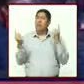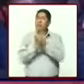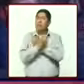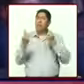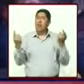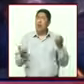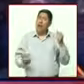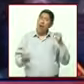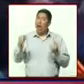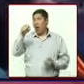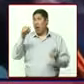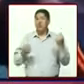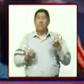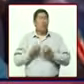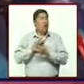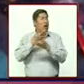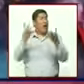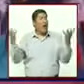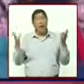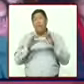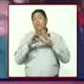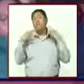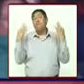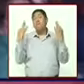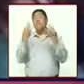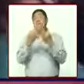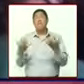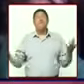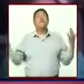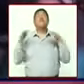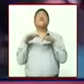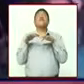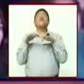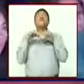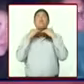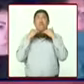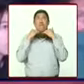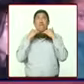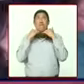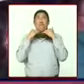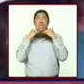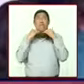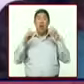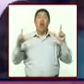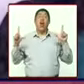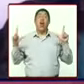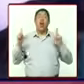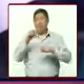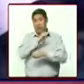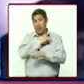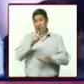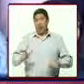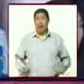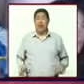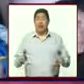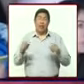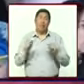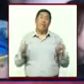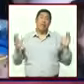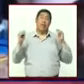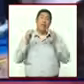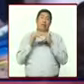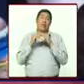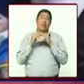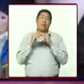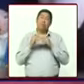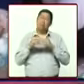decenas de personas, decíamos familias enteras, que se han dado cita para ver en una pantalla gigante acá en la alcaldía de la Ciudad de La Paz. Nada